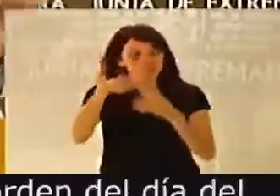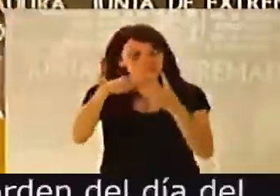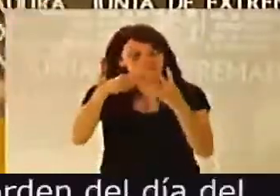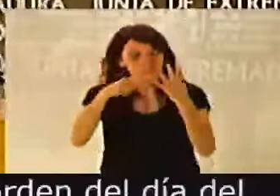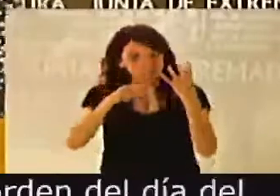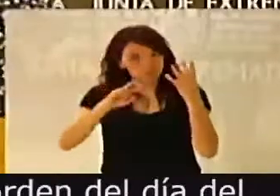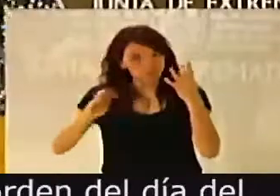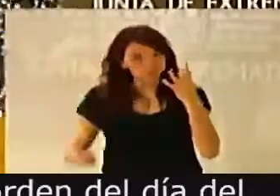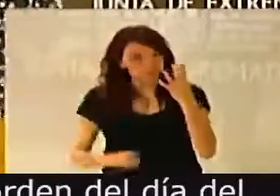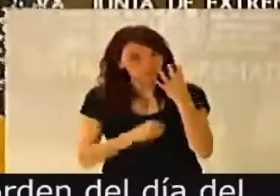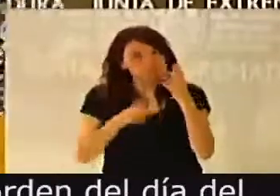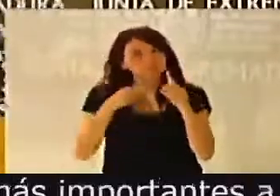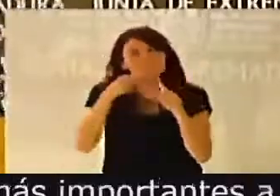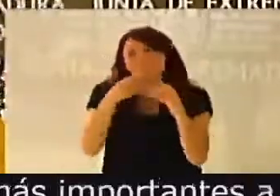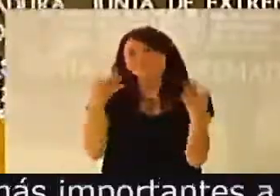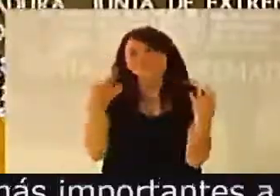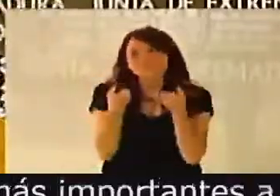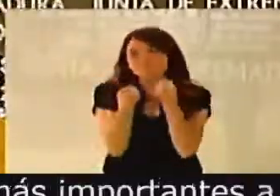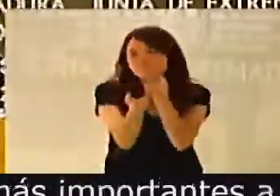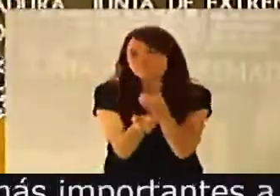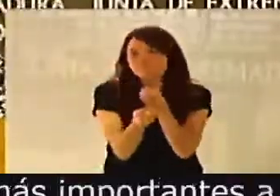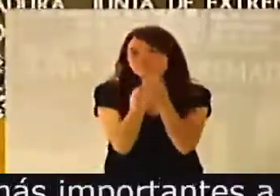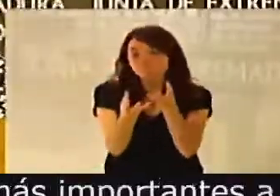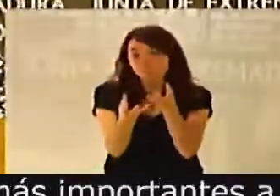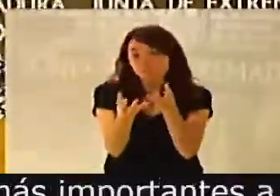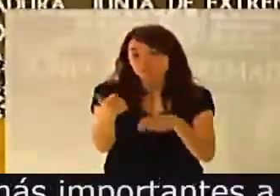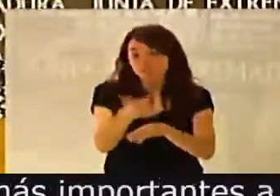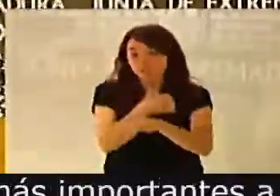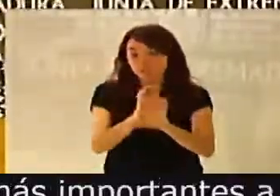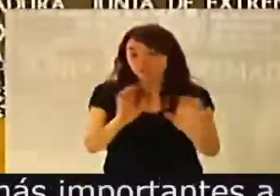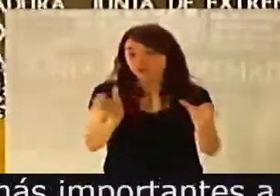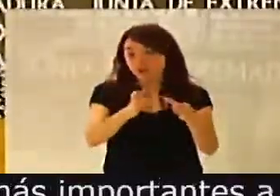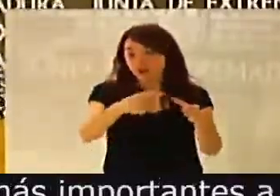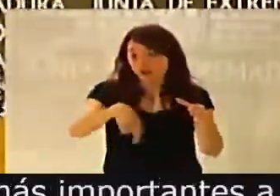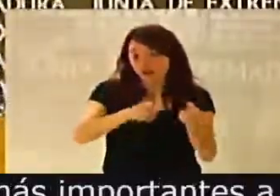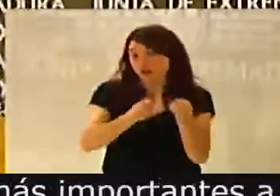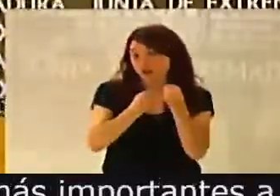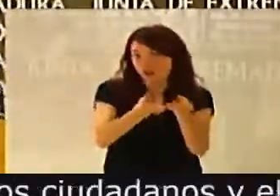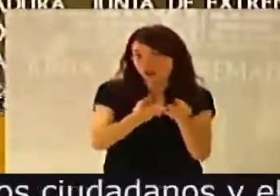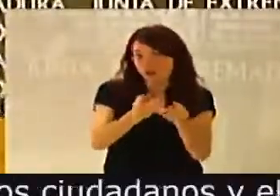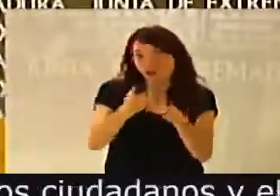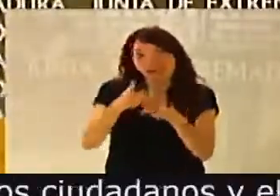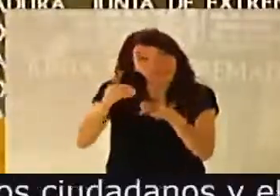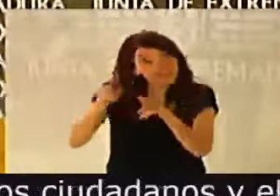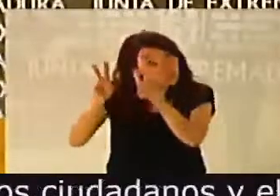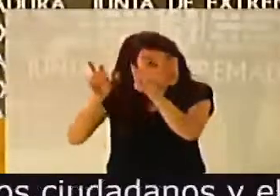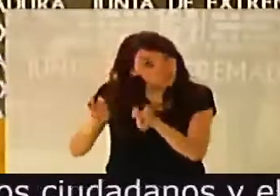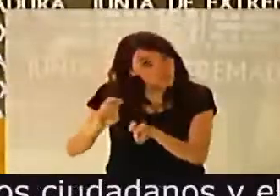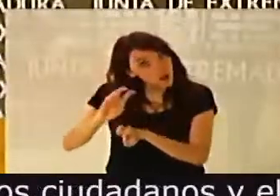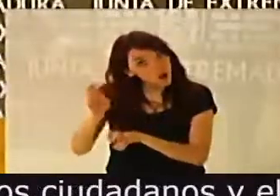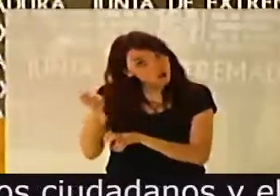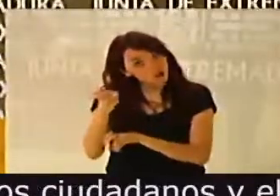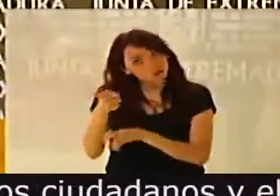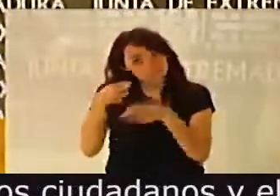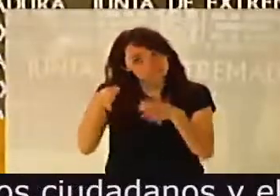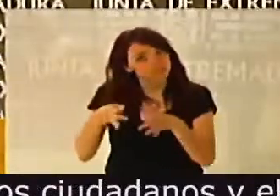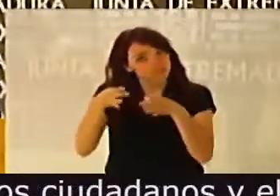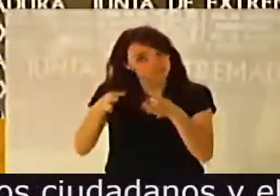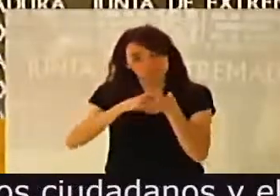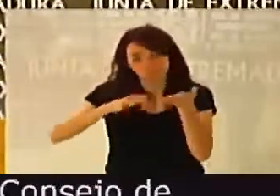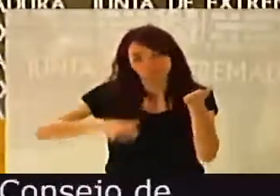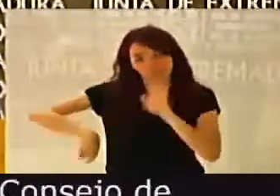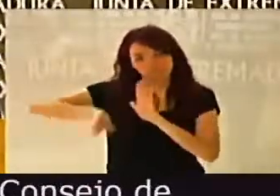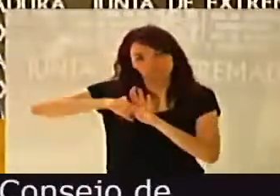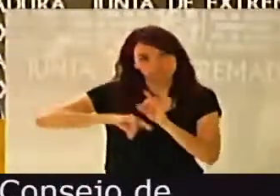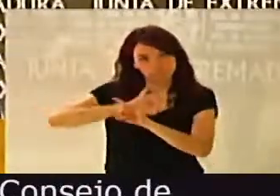de comunicar e informar al conjunto de los ciudadanos, y el resto lo tienen, como siempre, en la reseña del Consejo de Gobierno. Hoy, sin